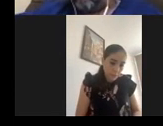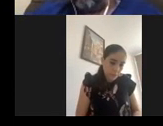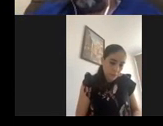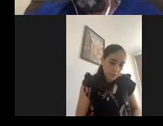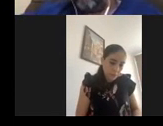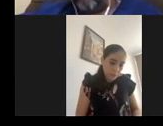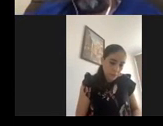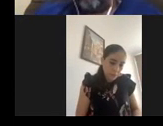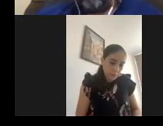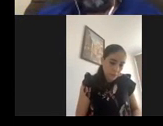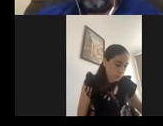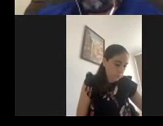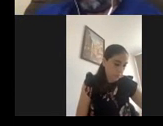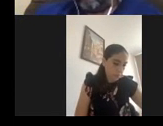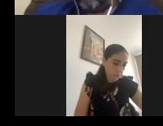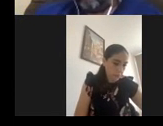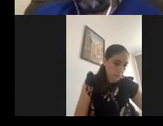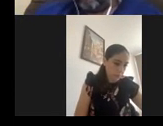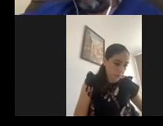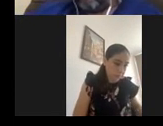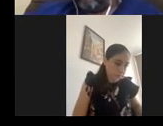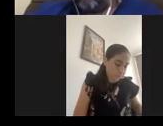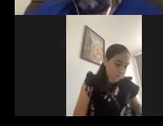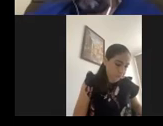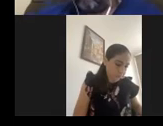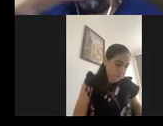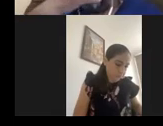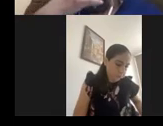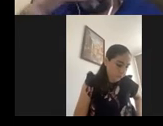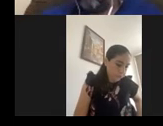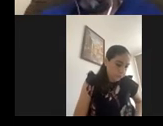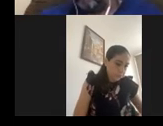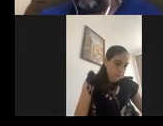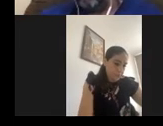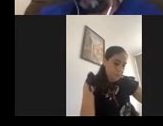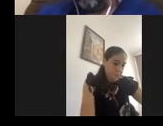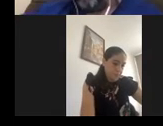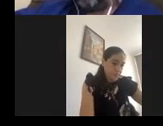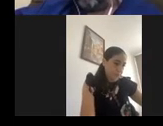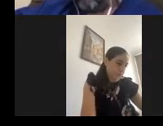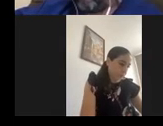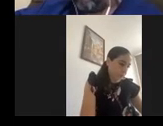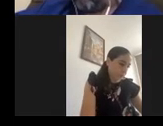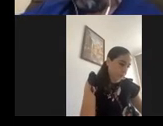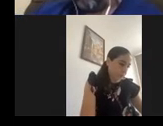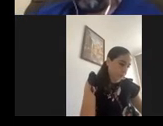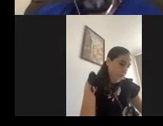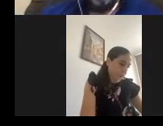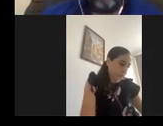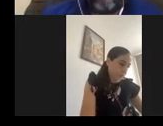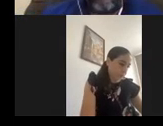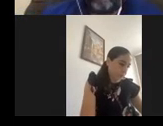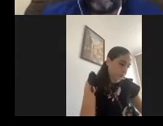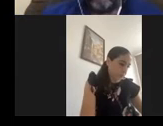uso, no encasillarlo por la gran magnitud que tiene, sino que haya una convivencia